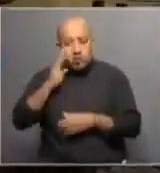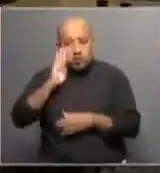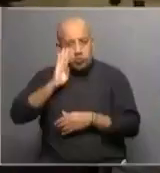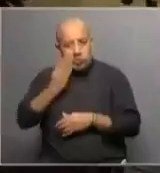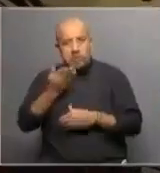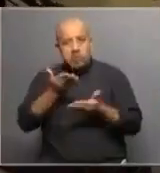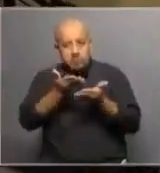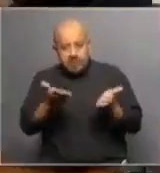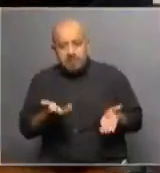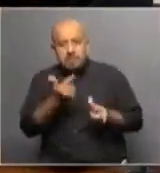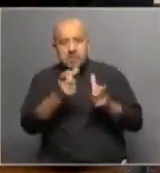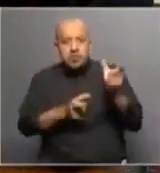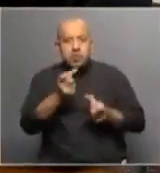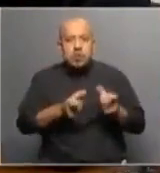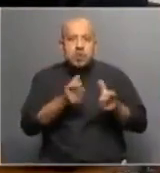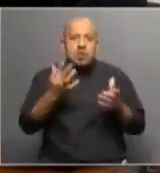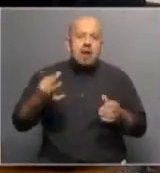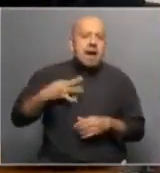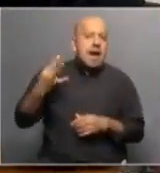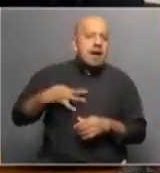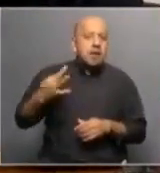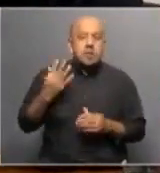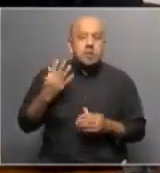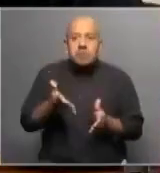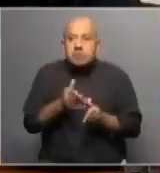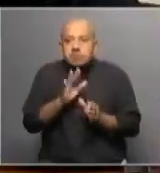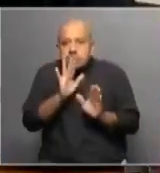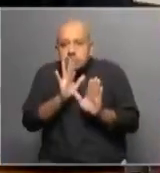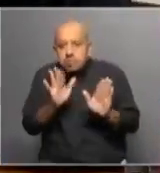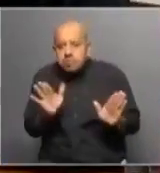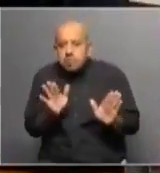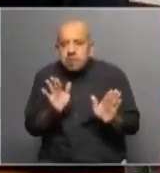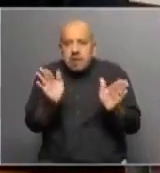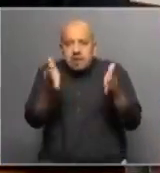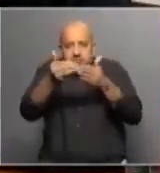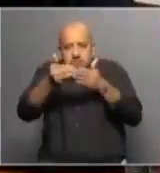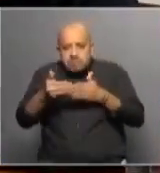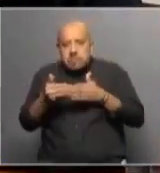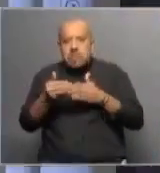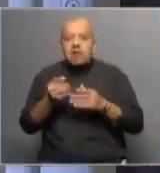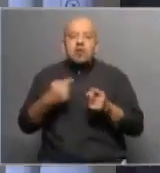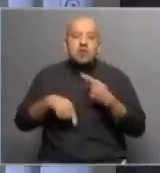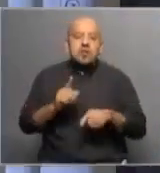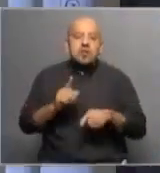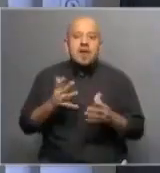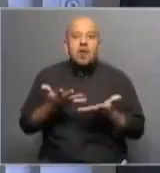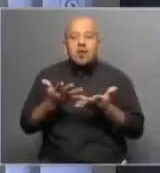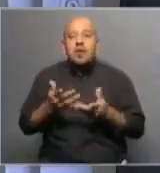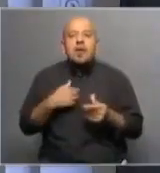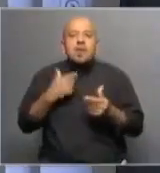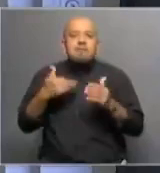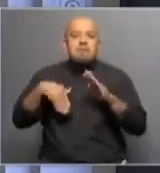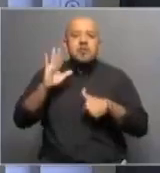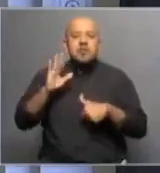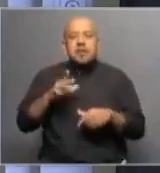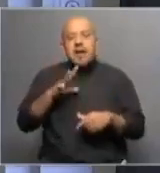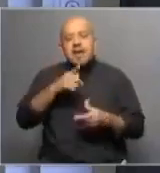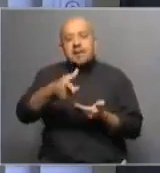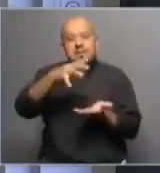sector de la población que durante muchos años está todo ocultar aislándose en dispositivos de internación la mayoría de las veces funcionan como